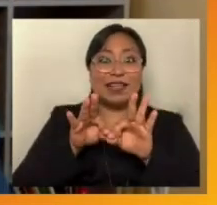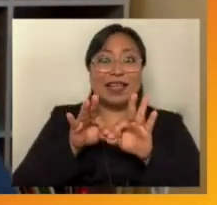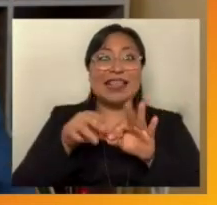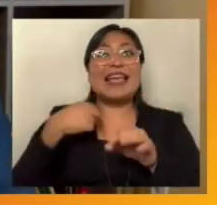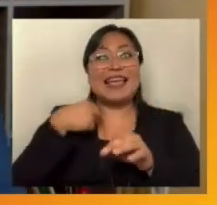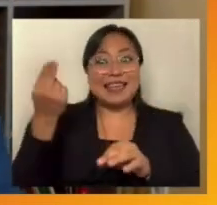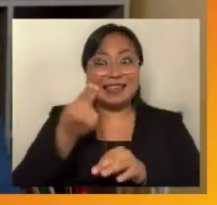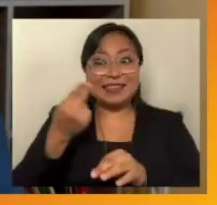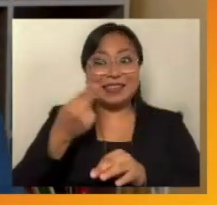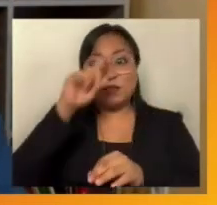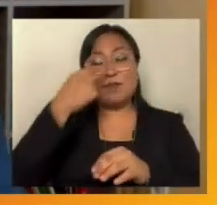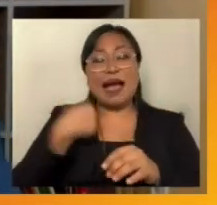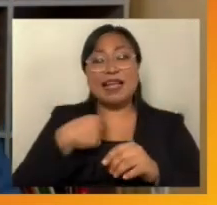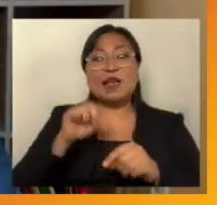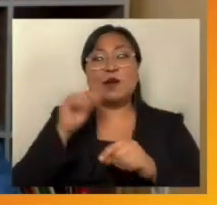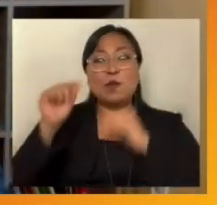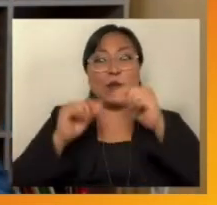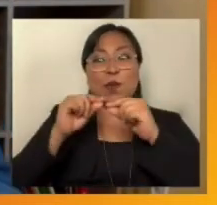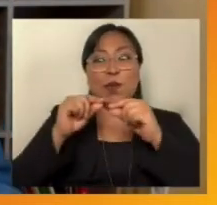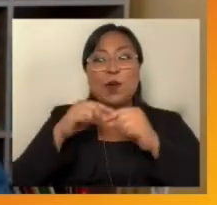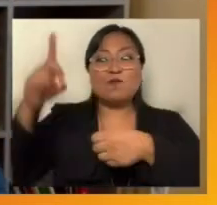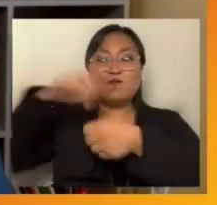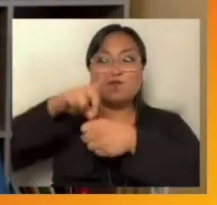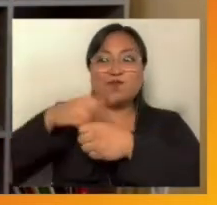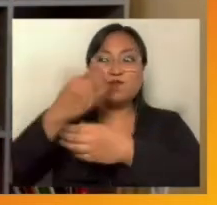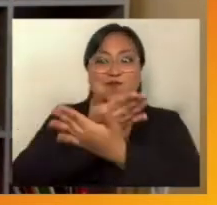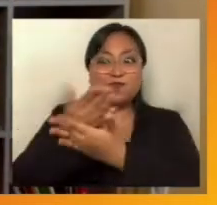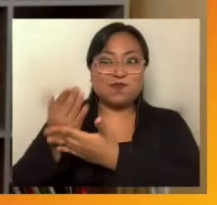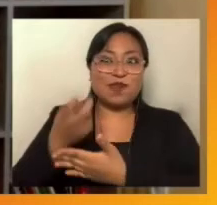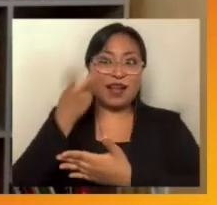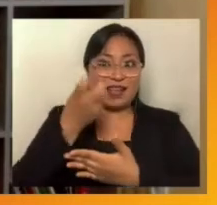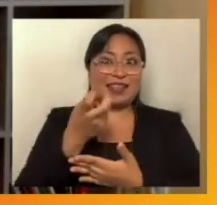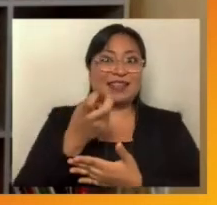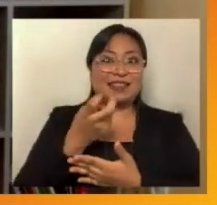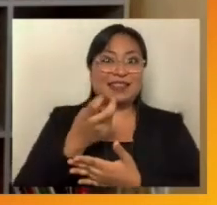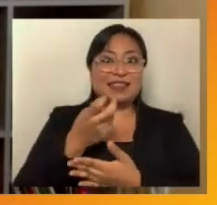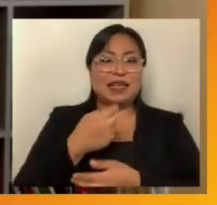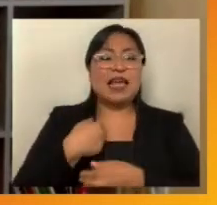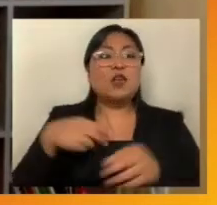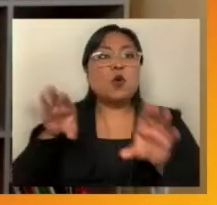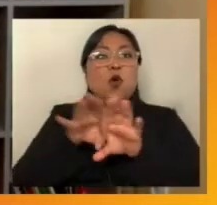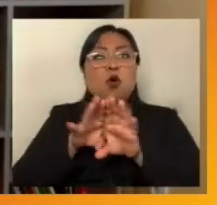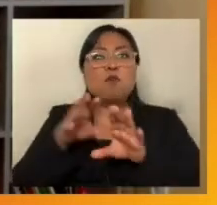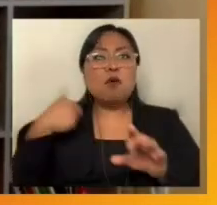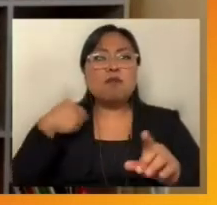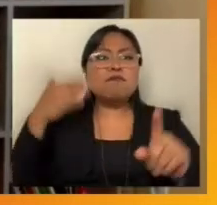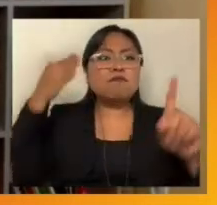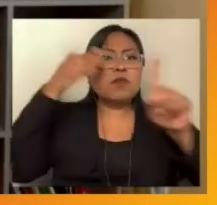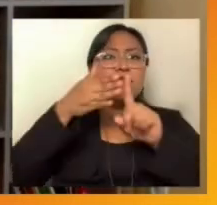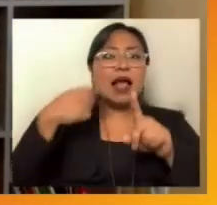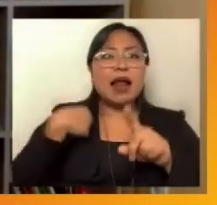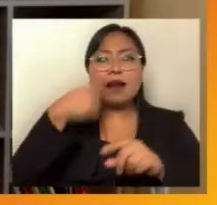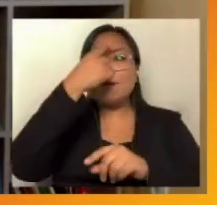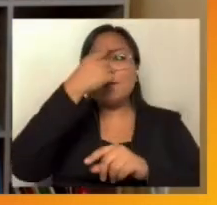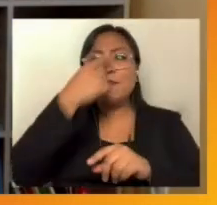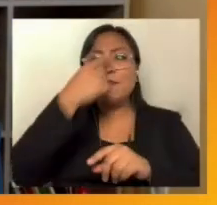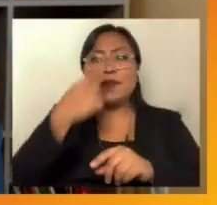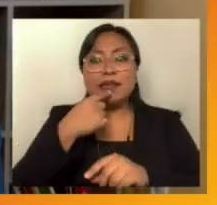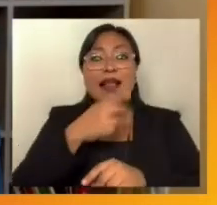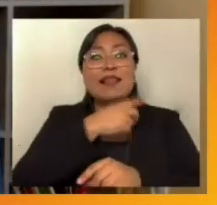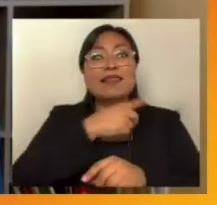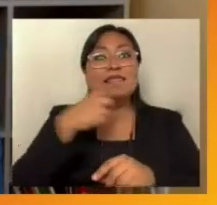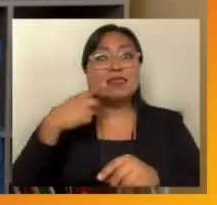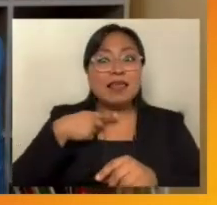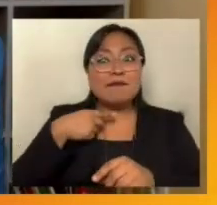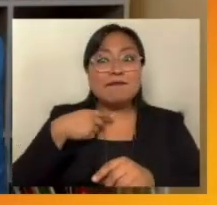suman para conseguir fondos. ¿Cómo tengo que enfocar mi perfil? Tienes que enfocar tu perfil sabiendo